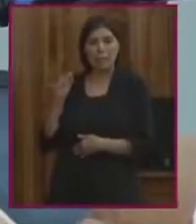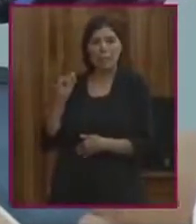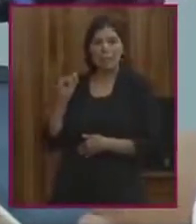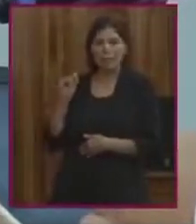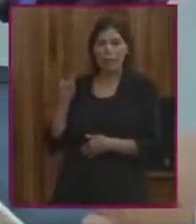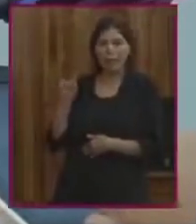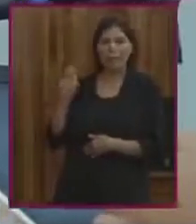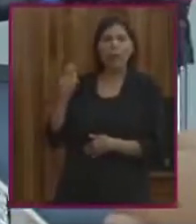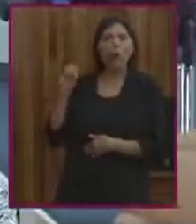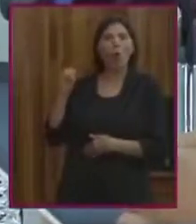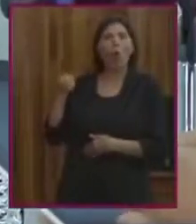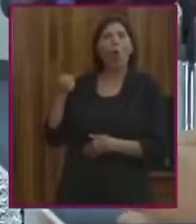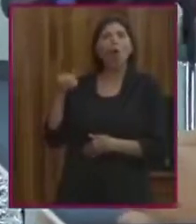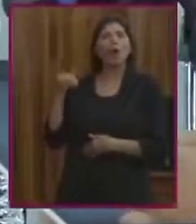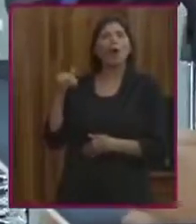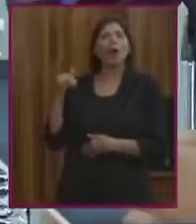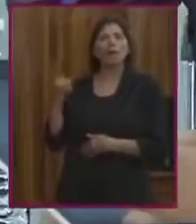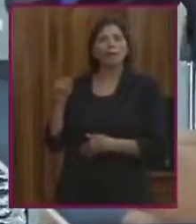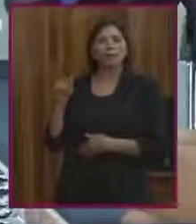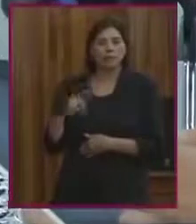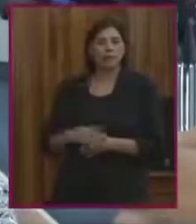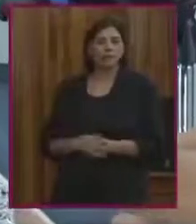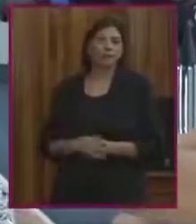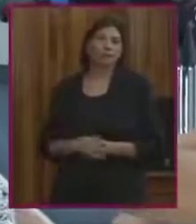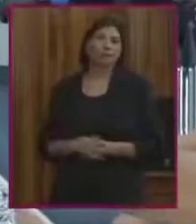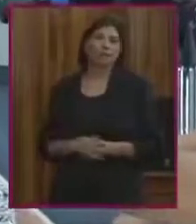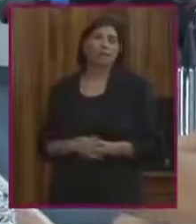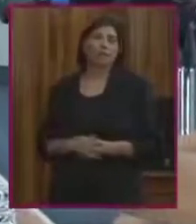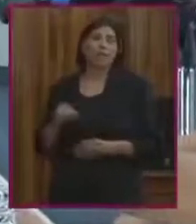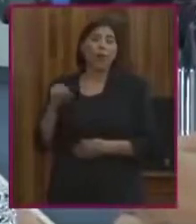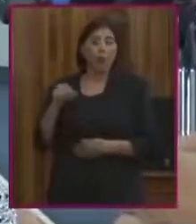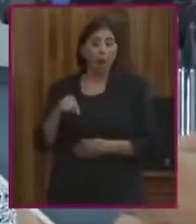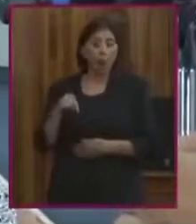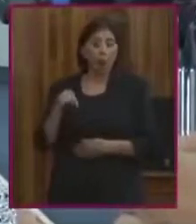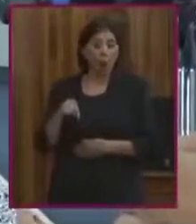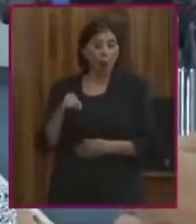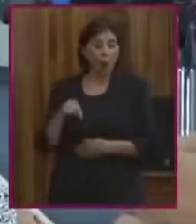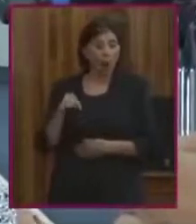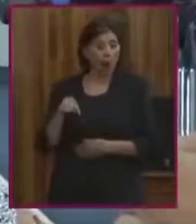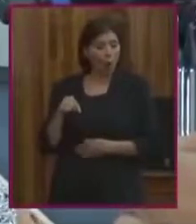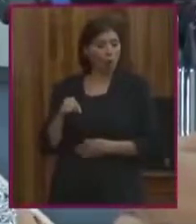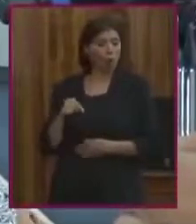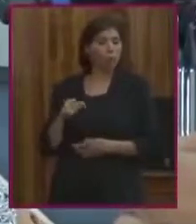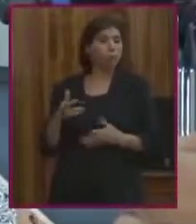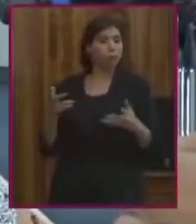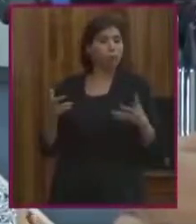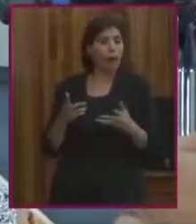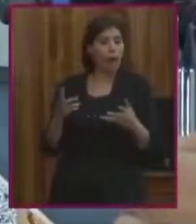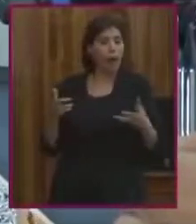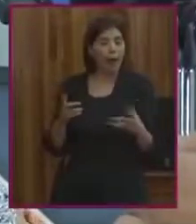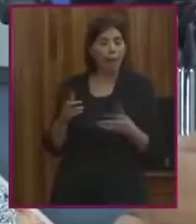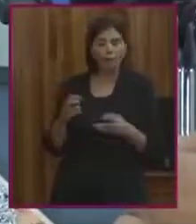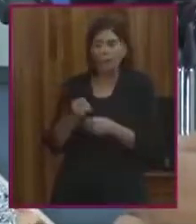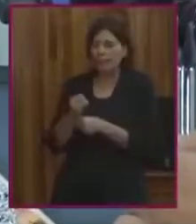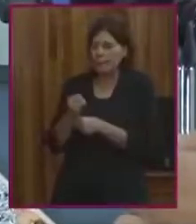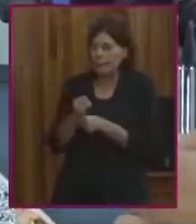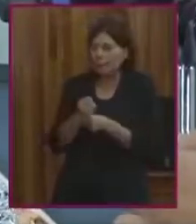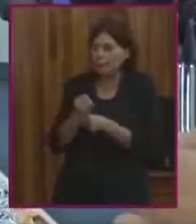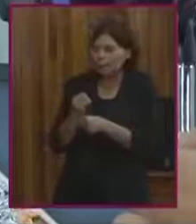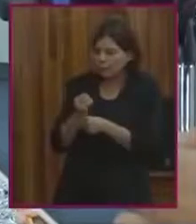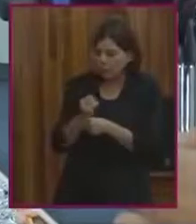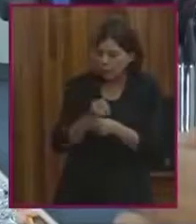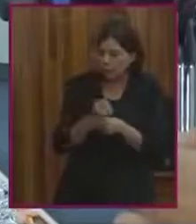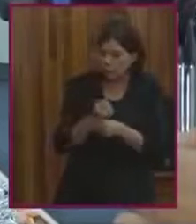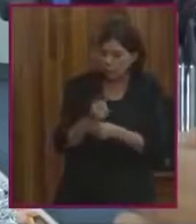nacionales estratégicos y lo que hoy están desarrollando en la práctica, en la investigación colaborativa y